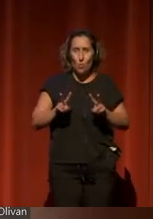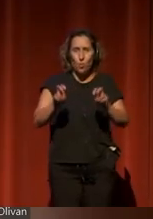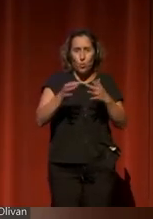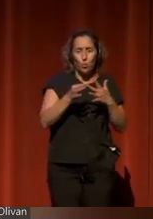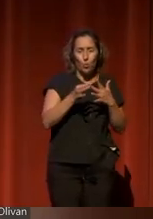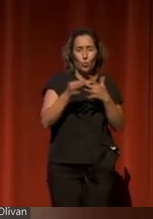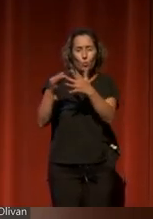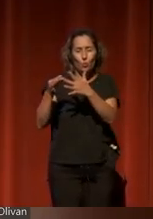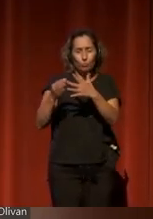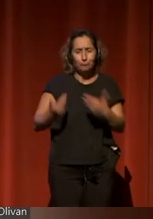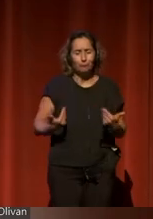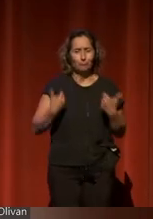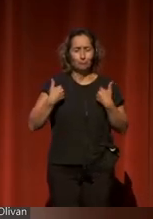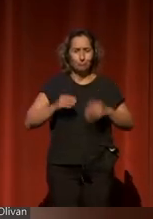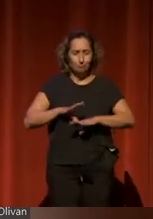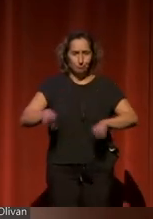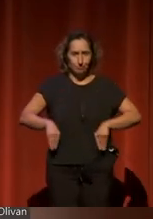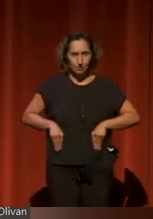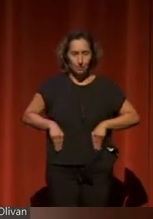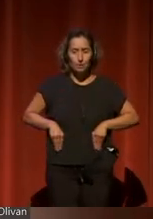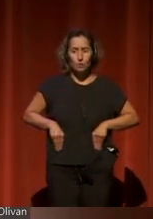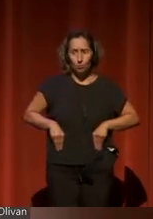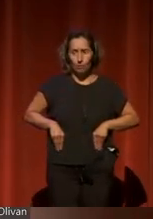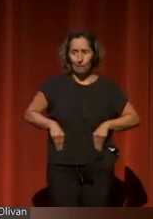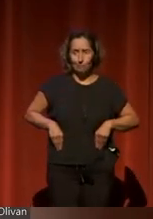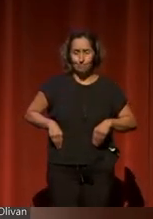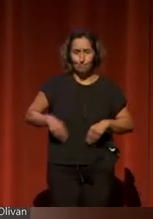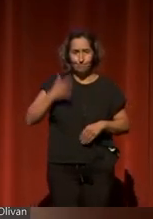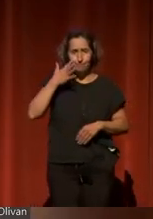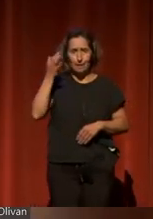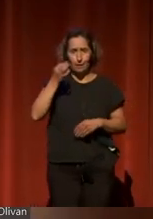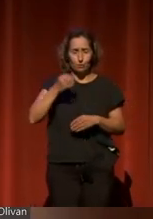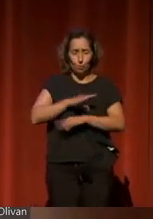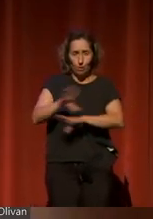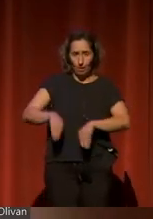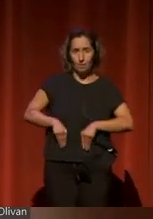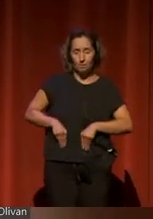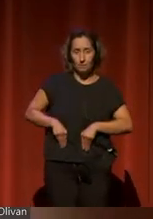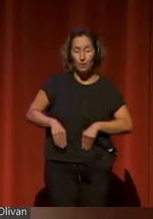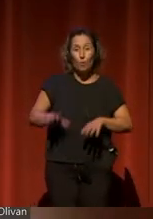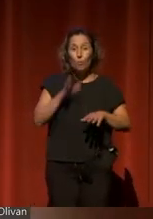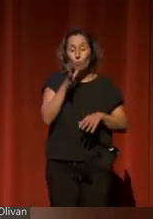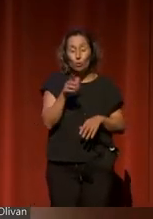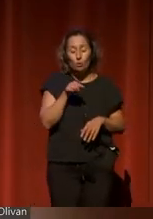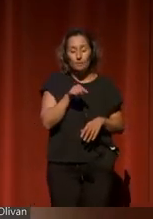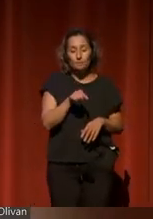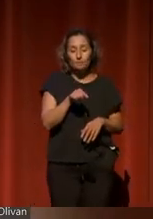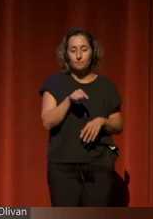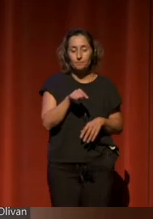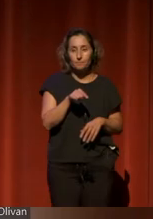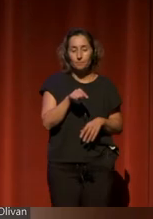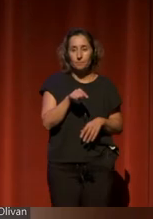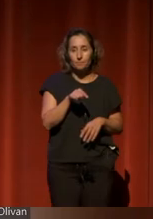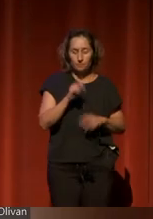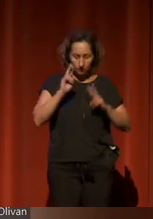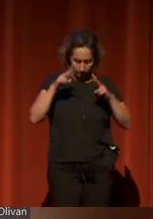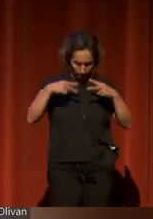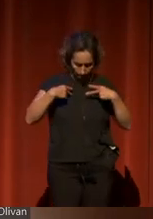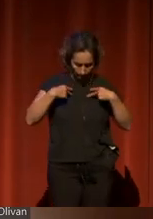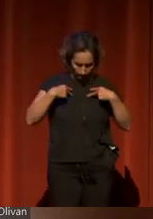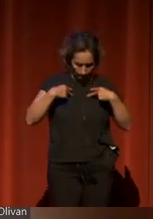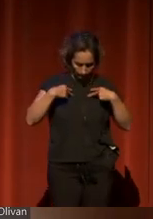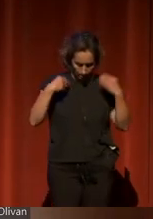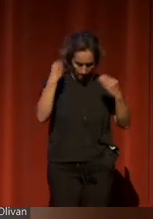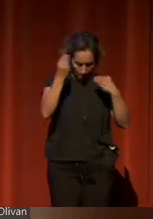ese esa inversión en riesgo porque Bueno pues eh tiene más capacidad de repensarse a sí misma que otras